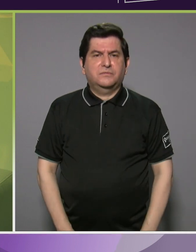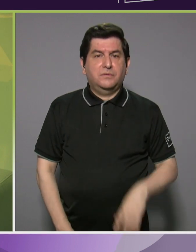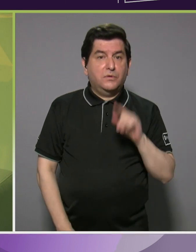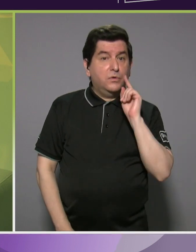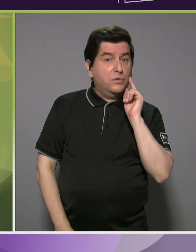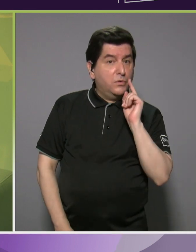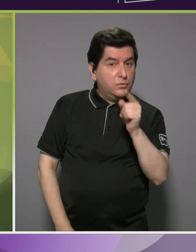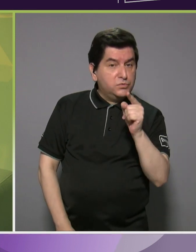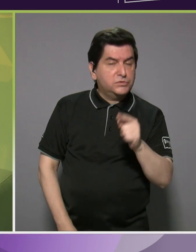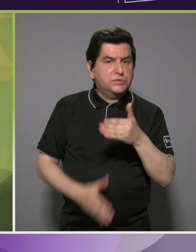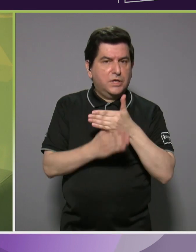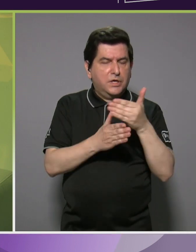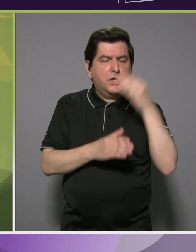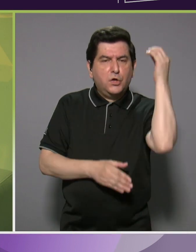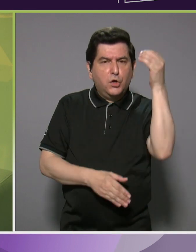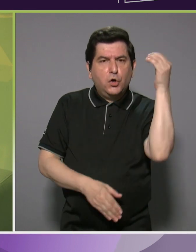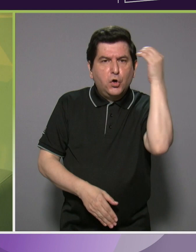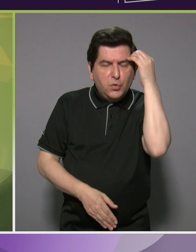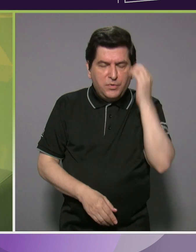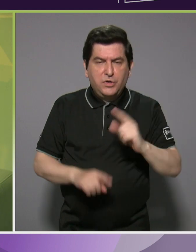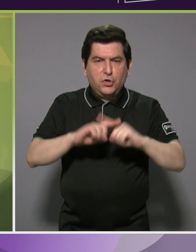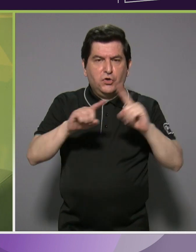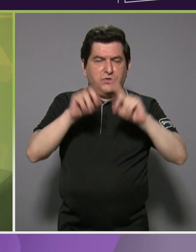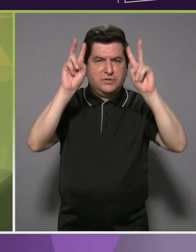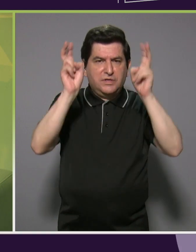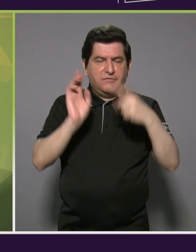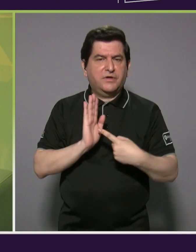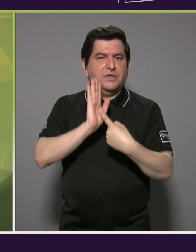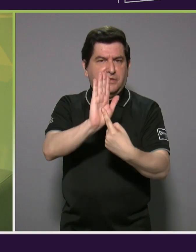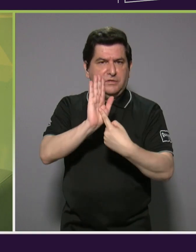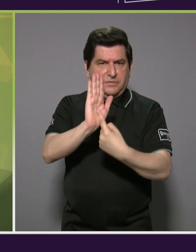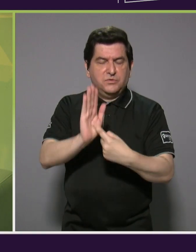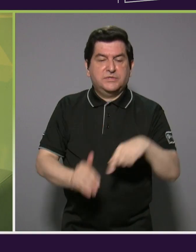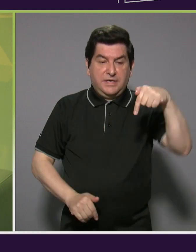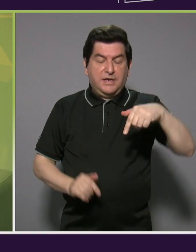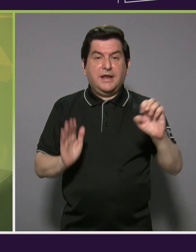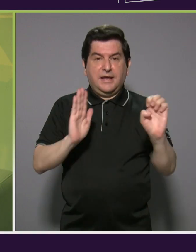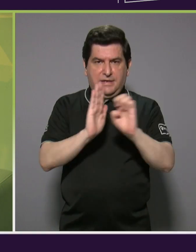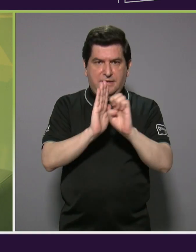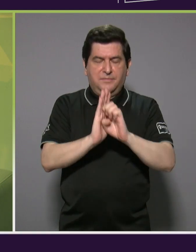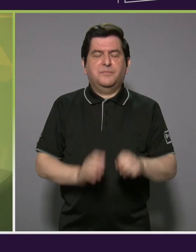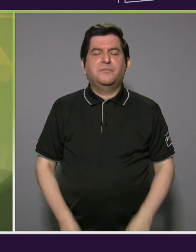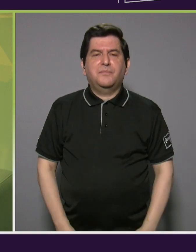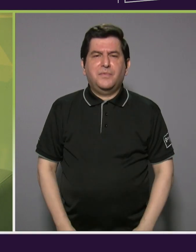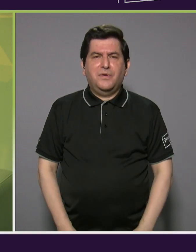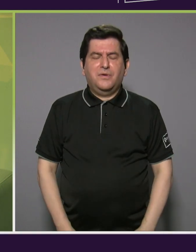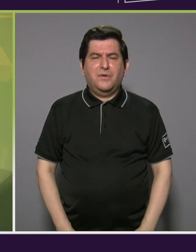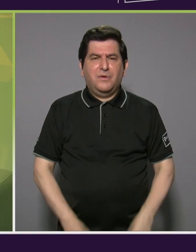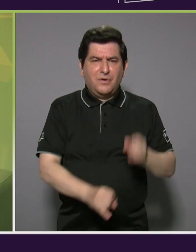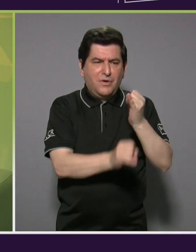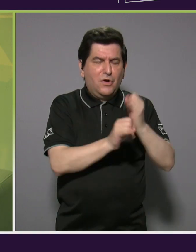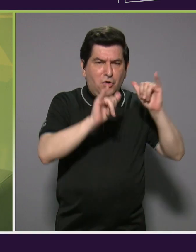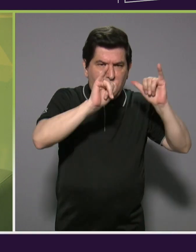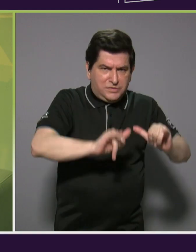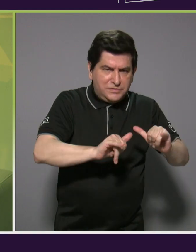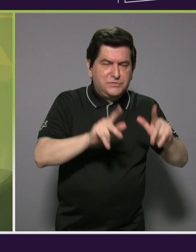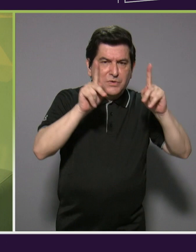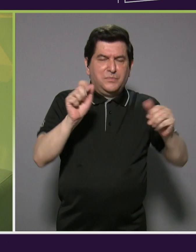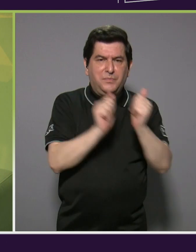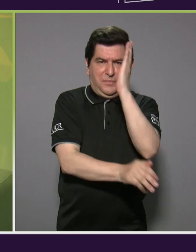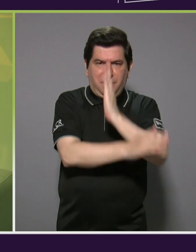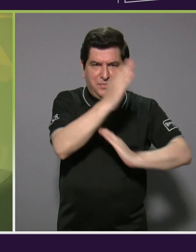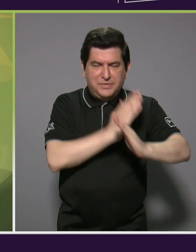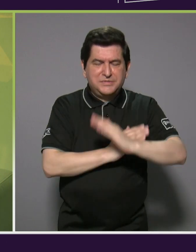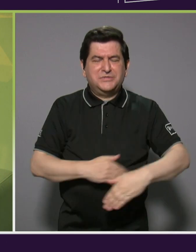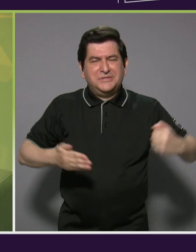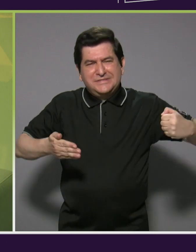ustedes compartan sus opiniones sobre los temas que le presentamos como el de hoy, la institucionalización de las personas con discapacidad y la